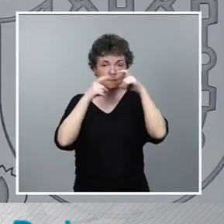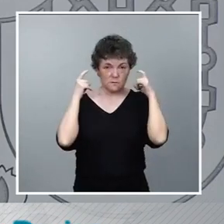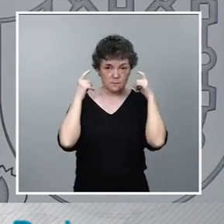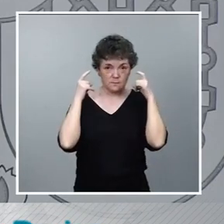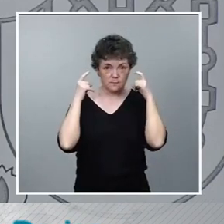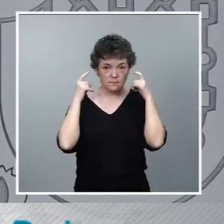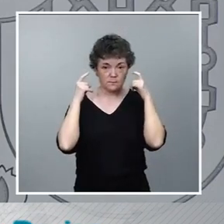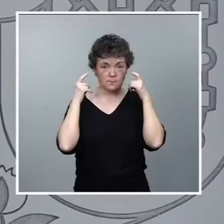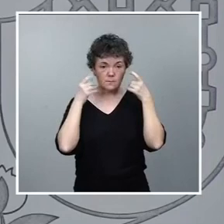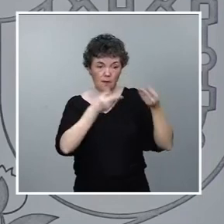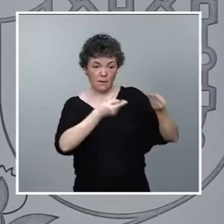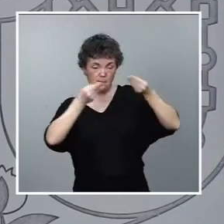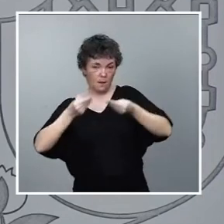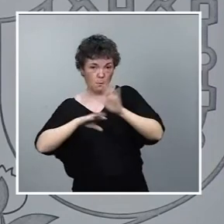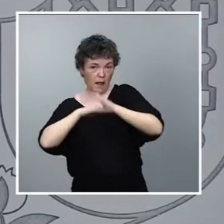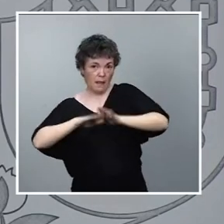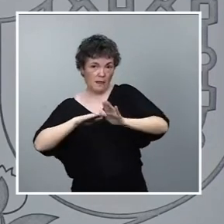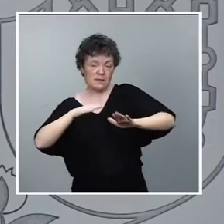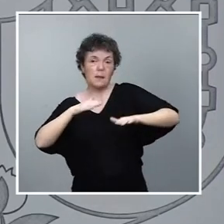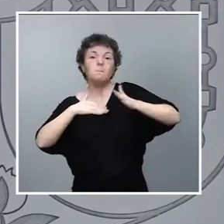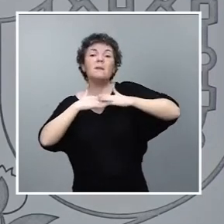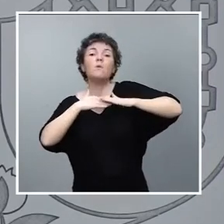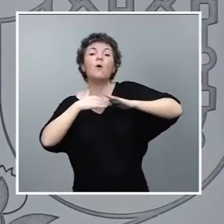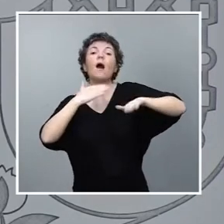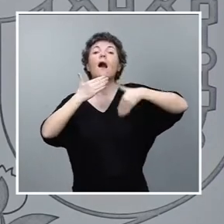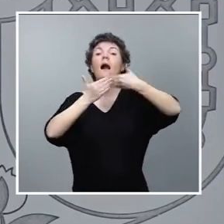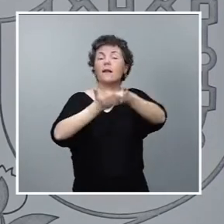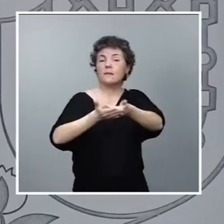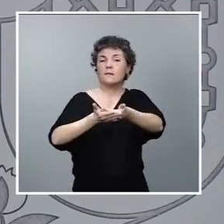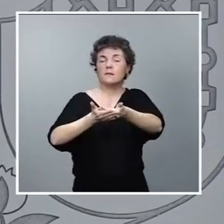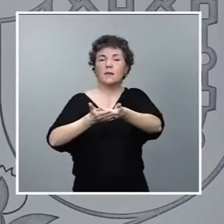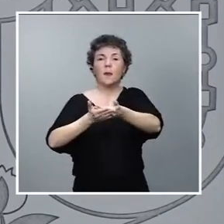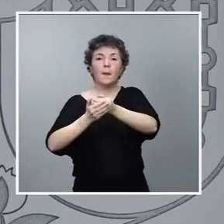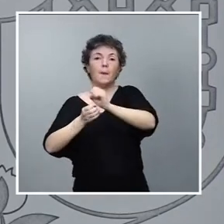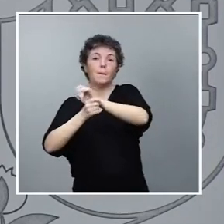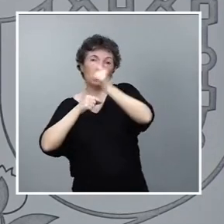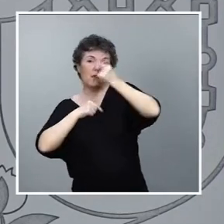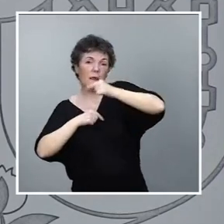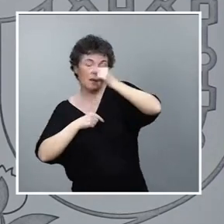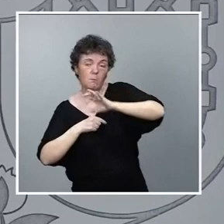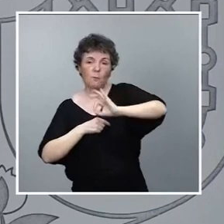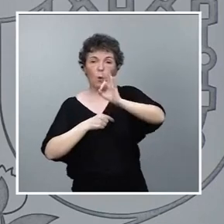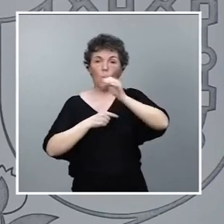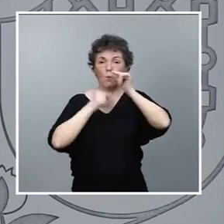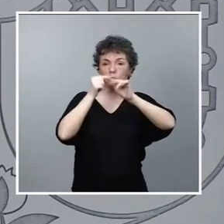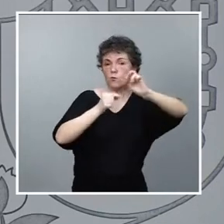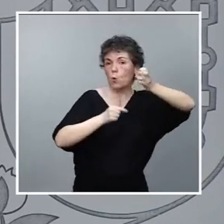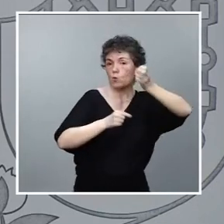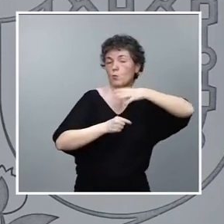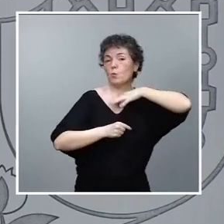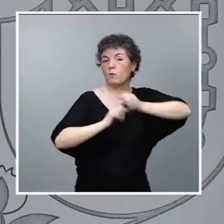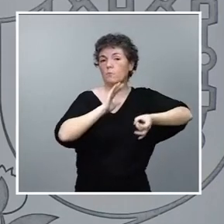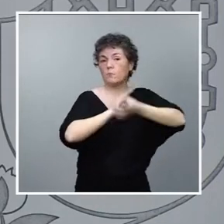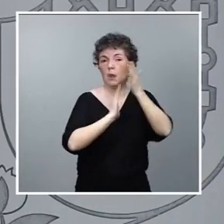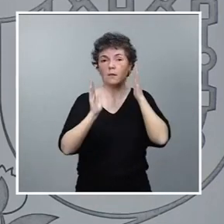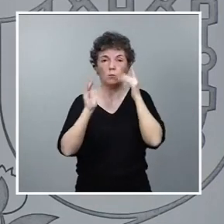llegado para quedarse, al menos mientras tengamos, pues bueno, virus de la gripe o otros virus posibles en este tiempo otoñal, porque